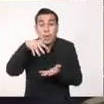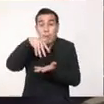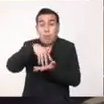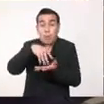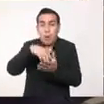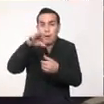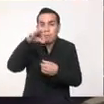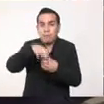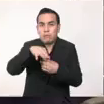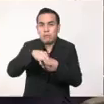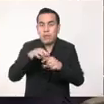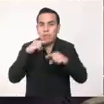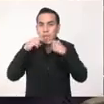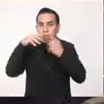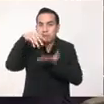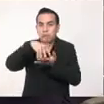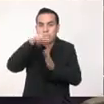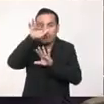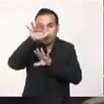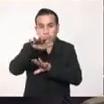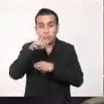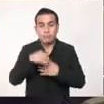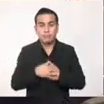decisión totalmente democrática.